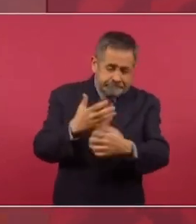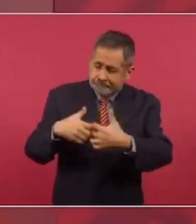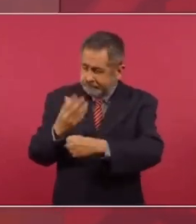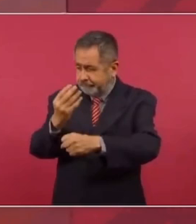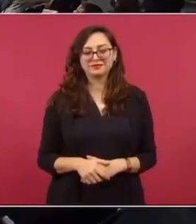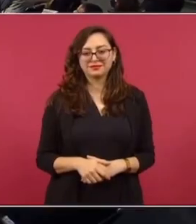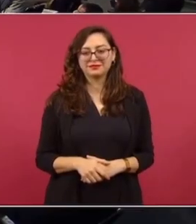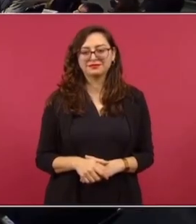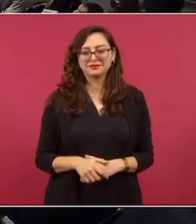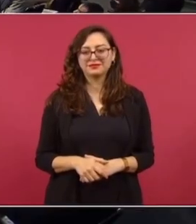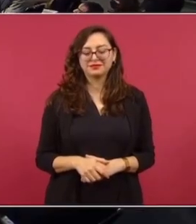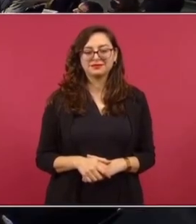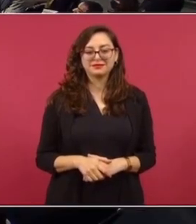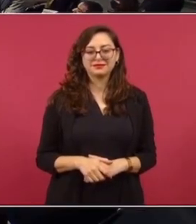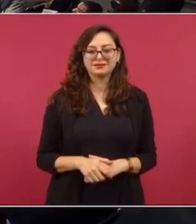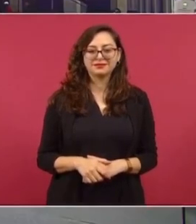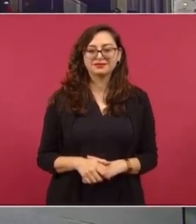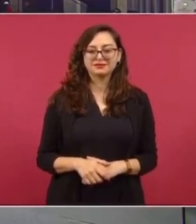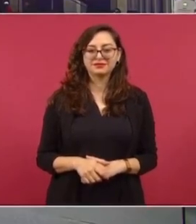de las refinerías.